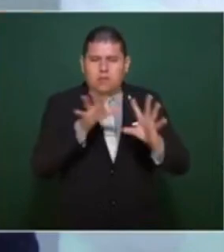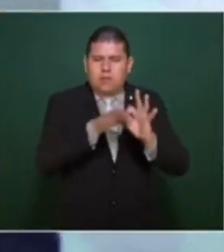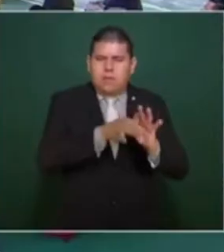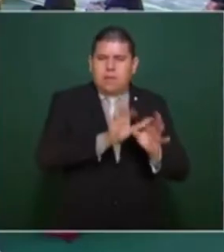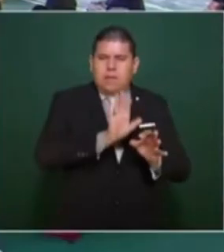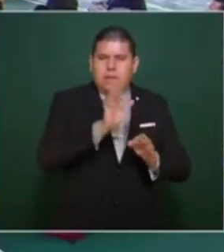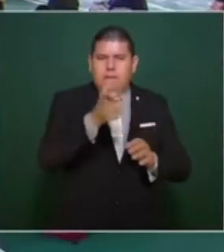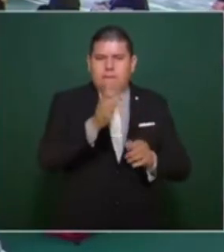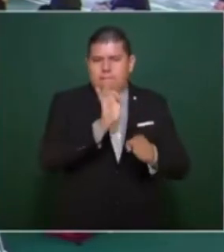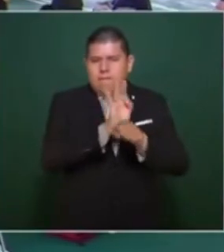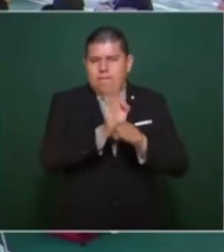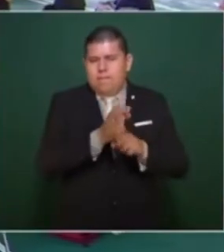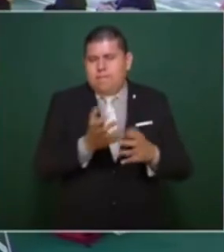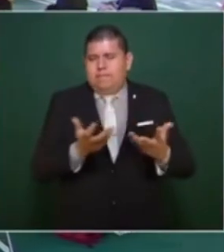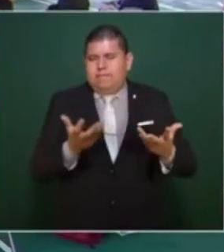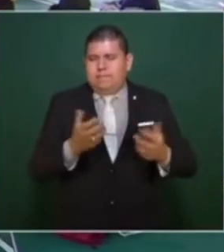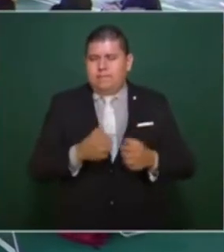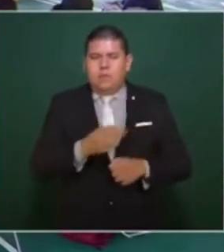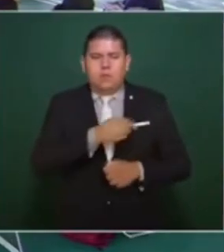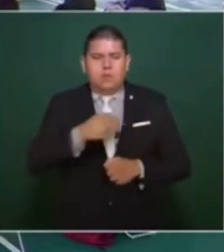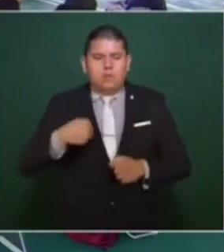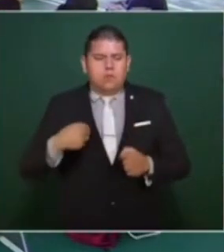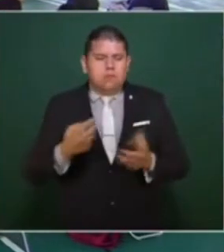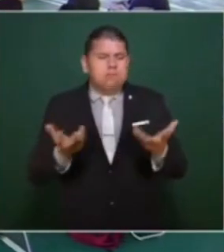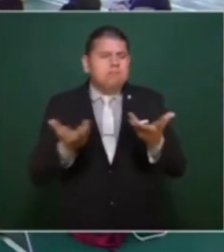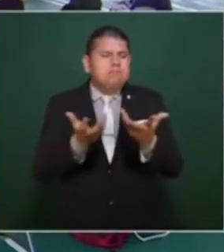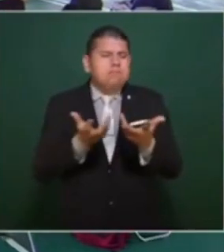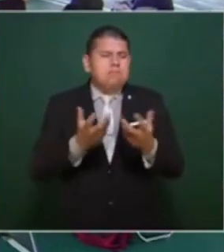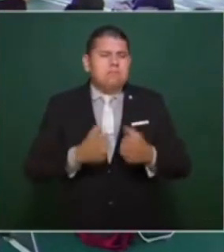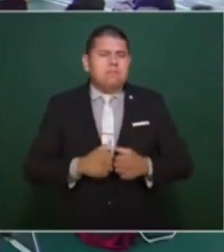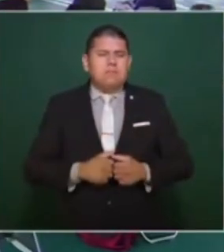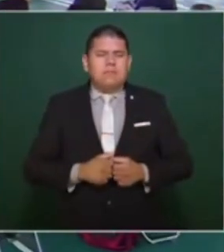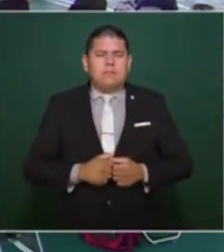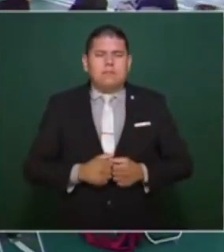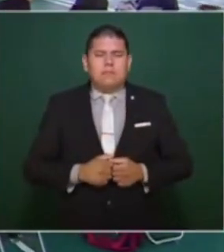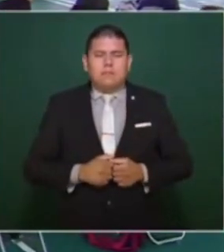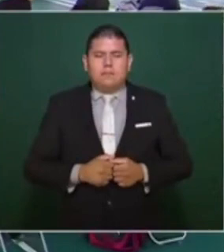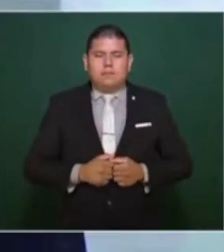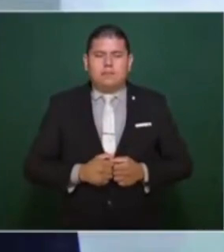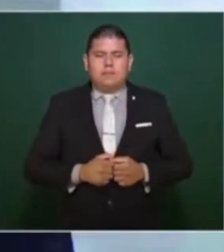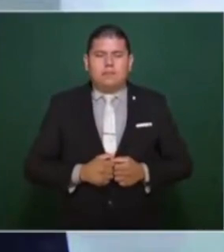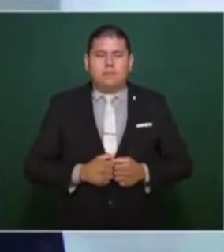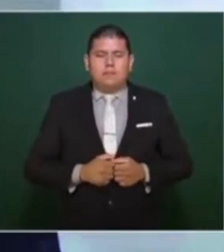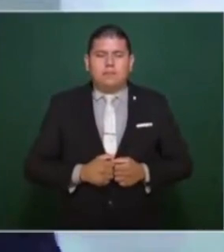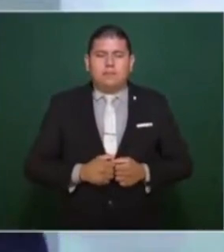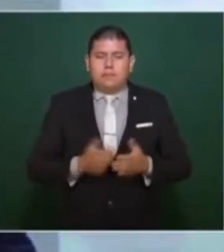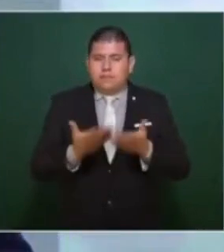Entonces, ¿qué hicimos? Si nos vamos a